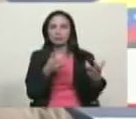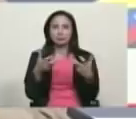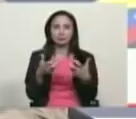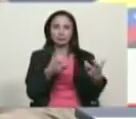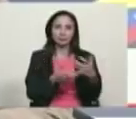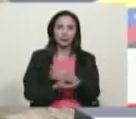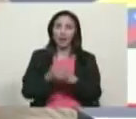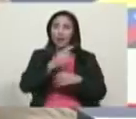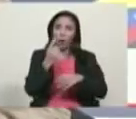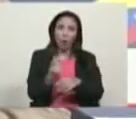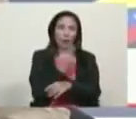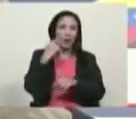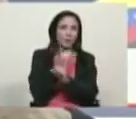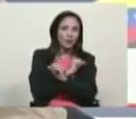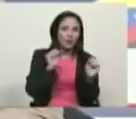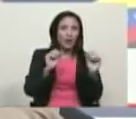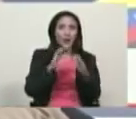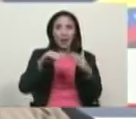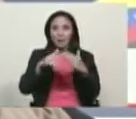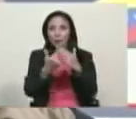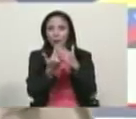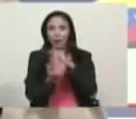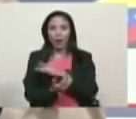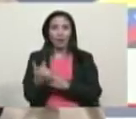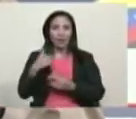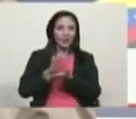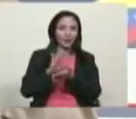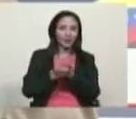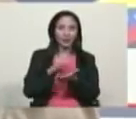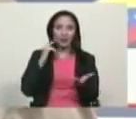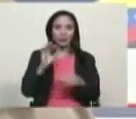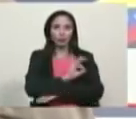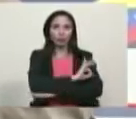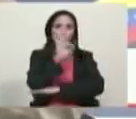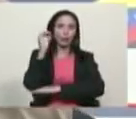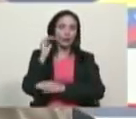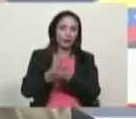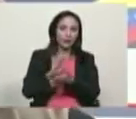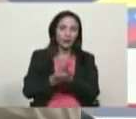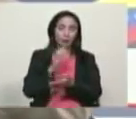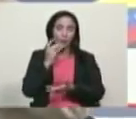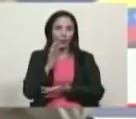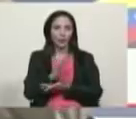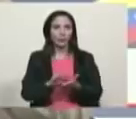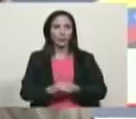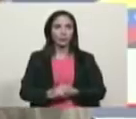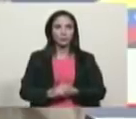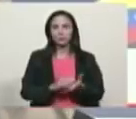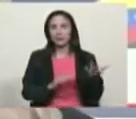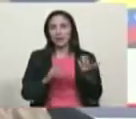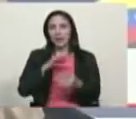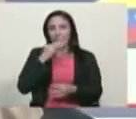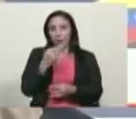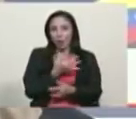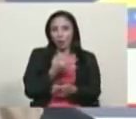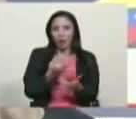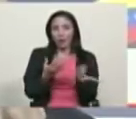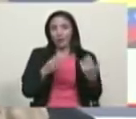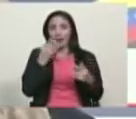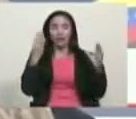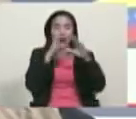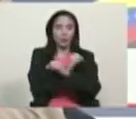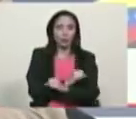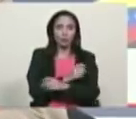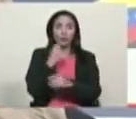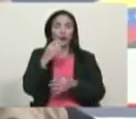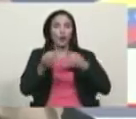La batalla de la mañana, al amanecer y la estabilidad del día. Y me explicaba cada hora qué significaba y cómo